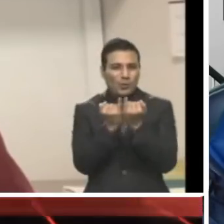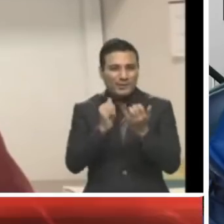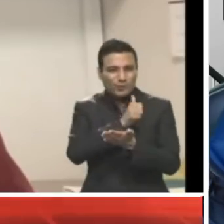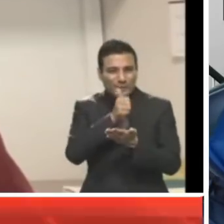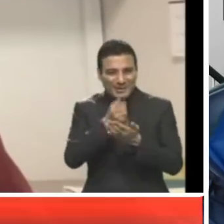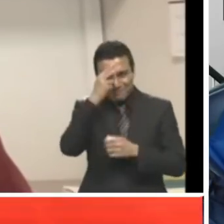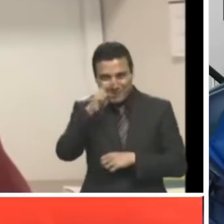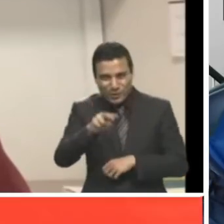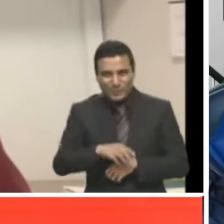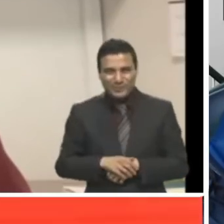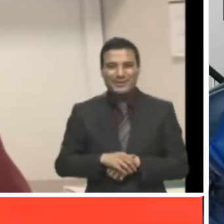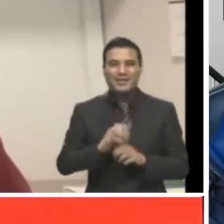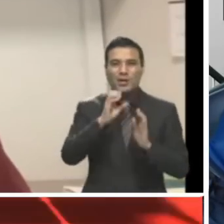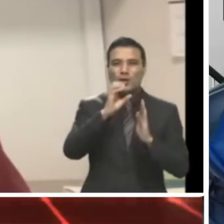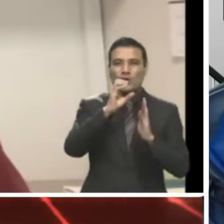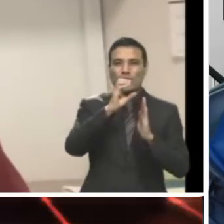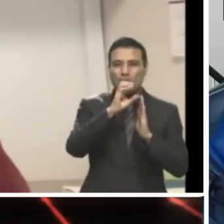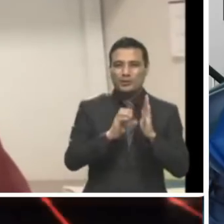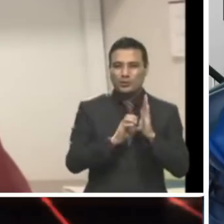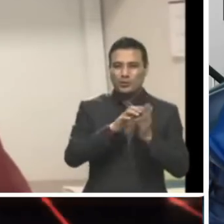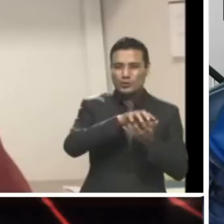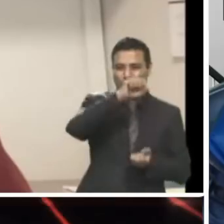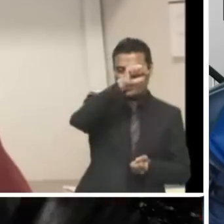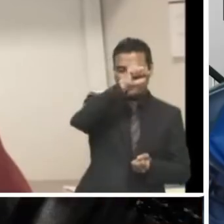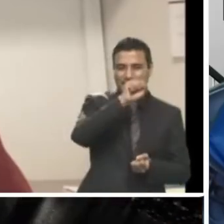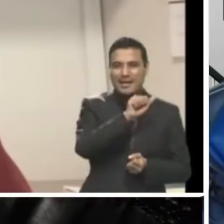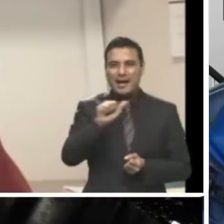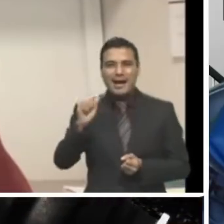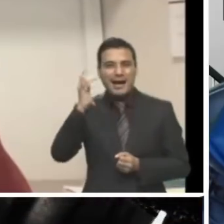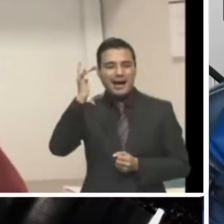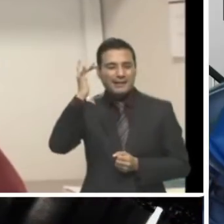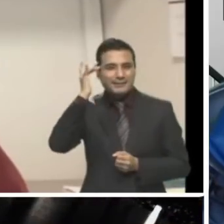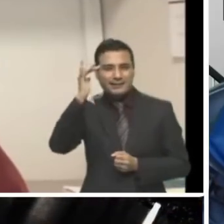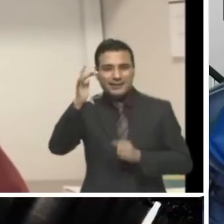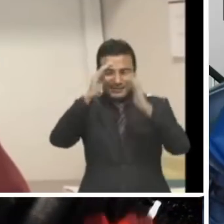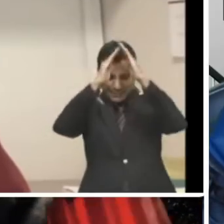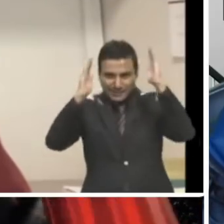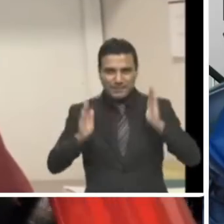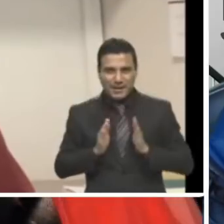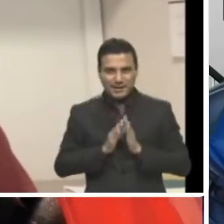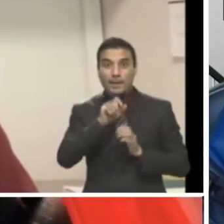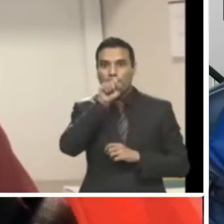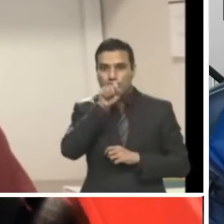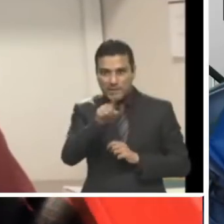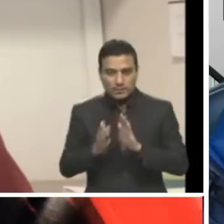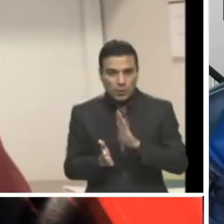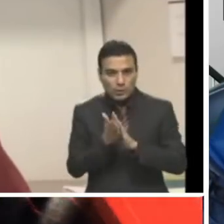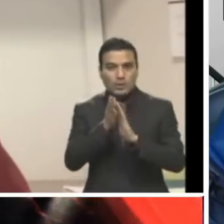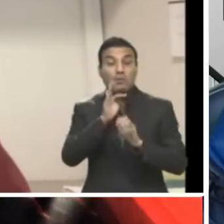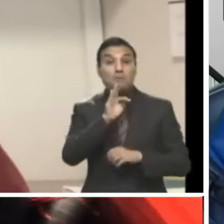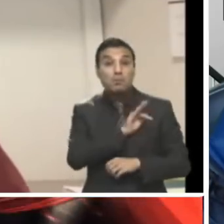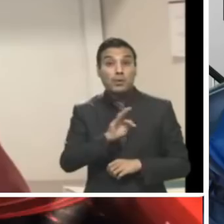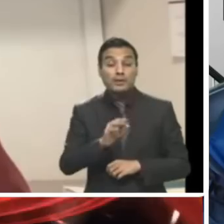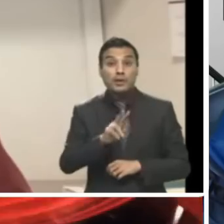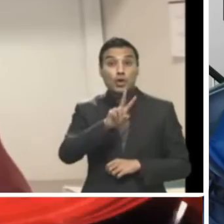lorenzo córdova por mentiroso porque se puso a decir que la cámara de diputados- saboteo a la línea y